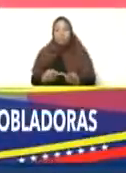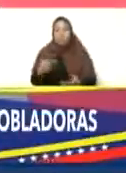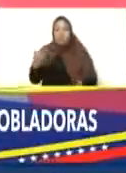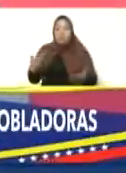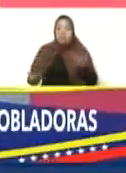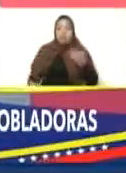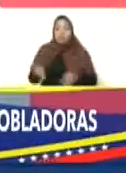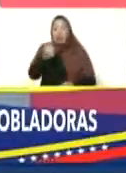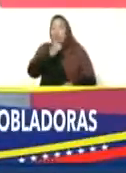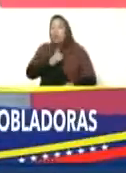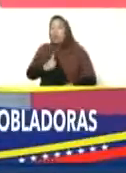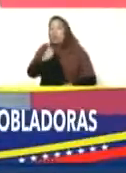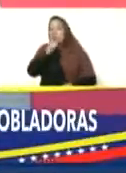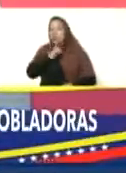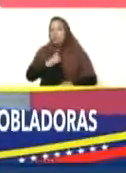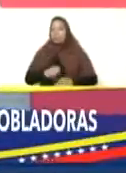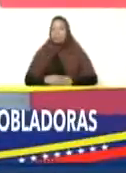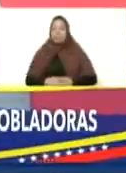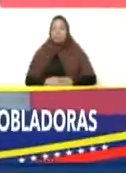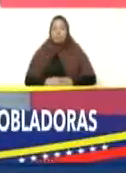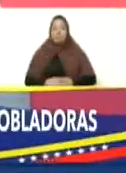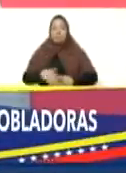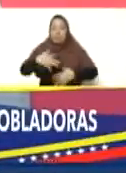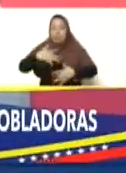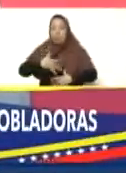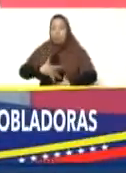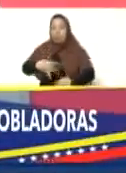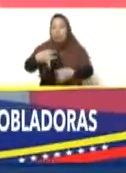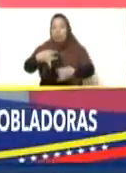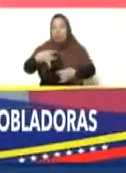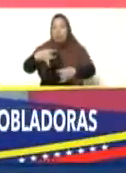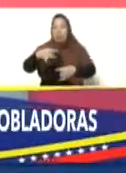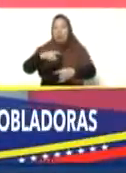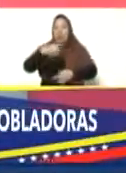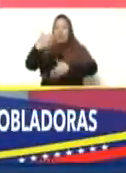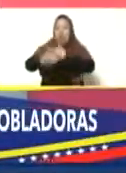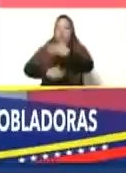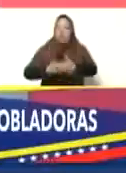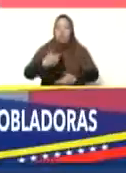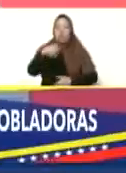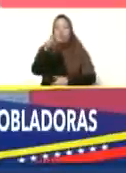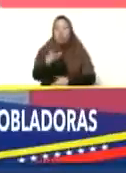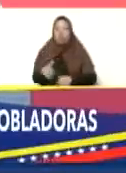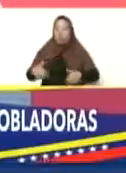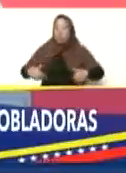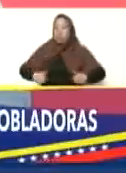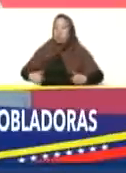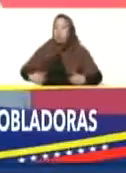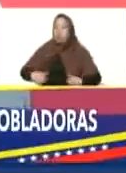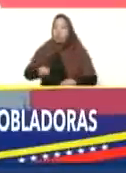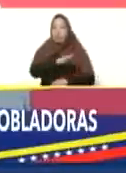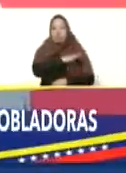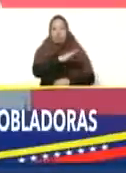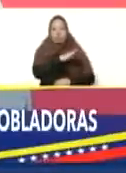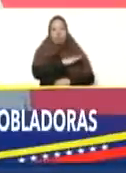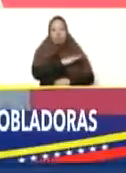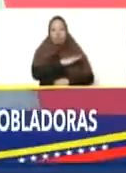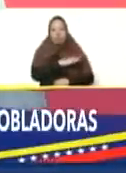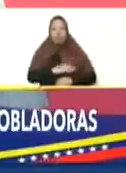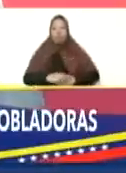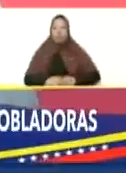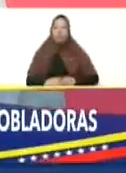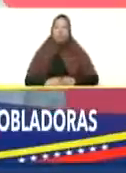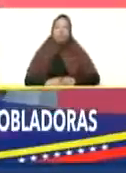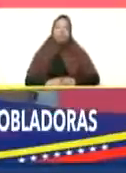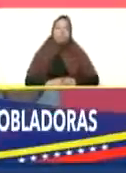resistencia con inteligencia con estrategia con esfuerzo propio vamos saliendo adelante